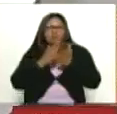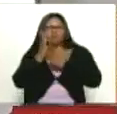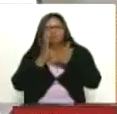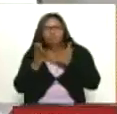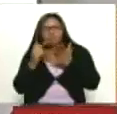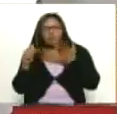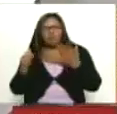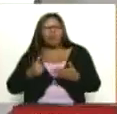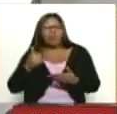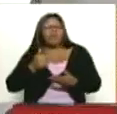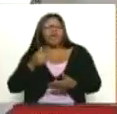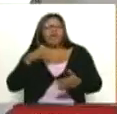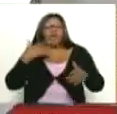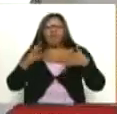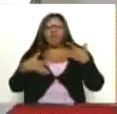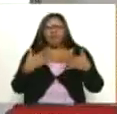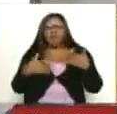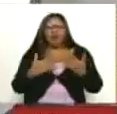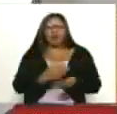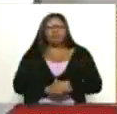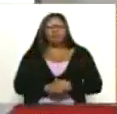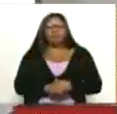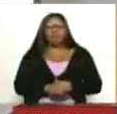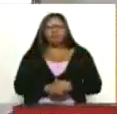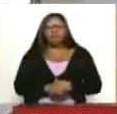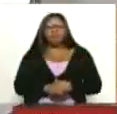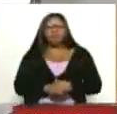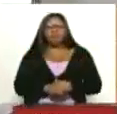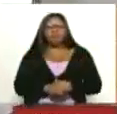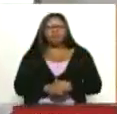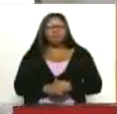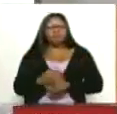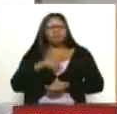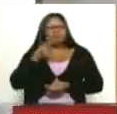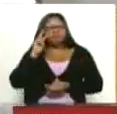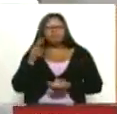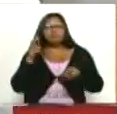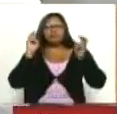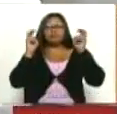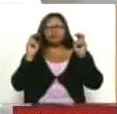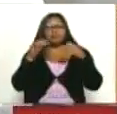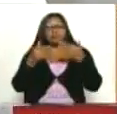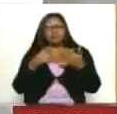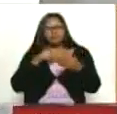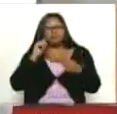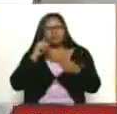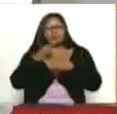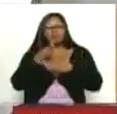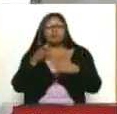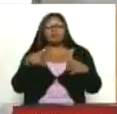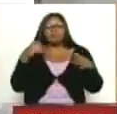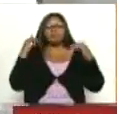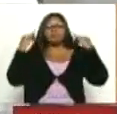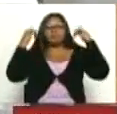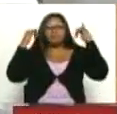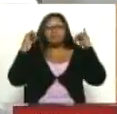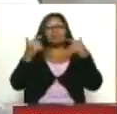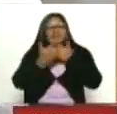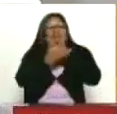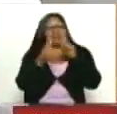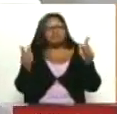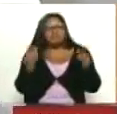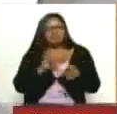de cualquier actividad, ¿no? Desarrolla un gran marco contextual. Las temáticas del festival son las